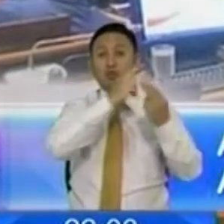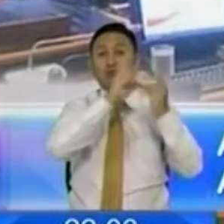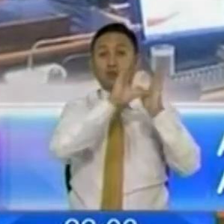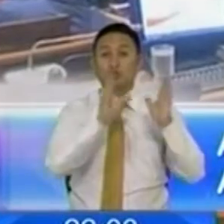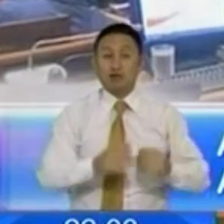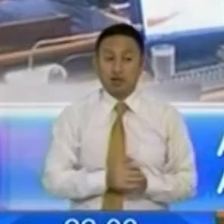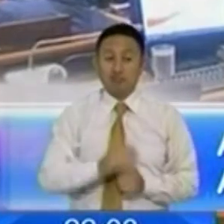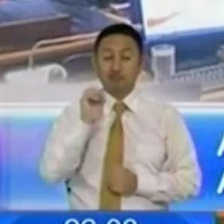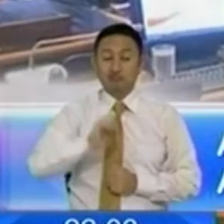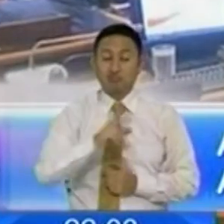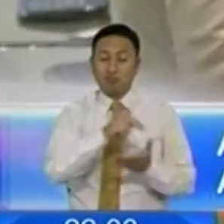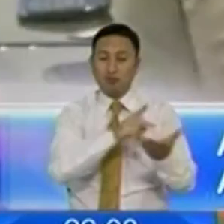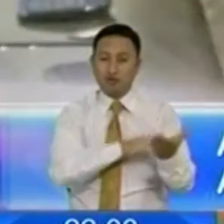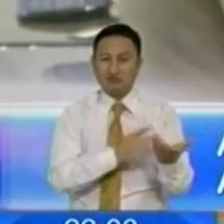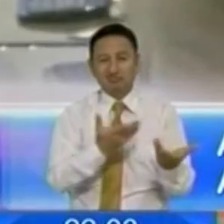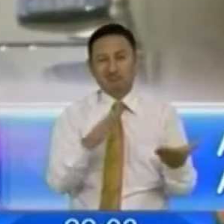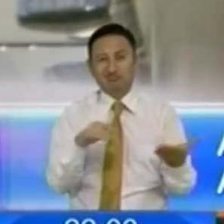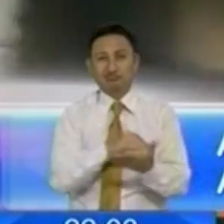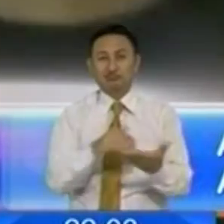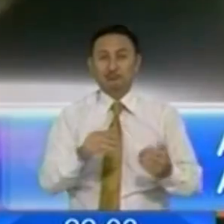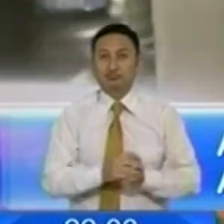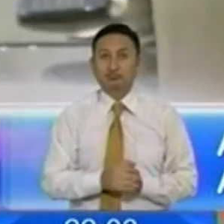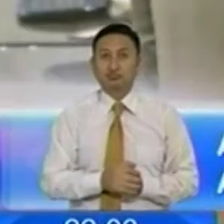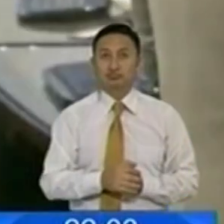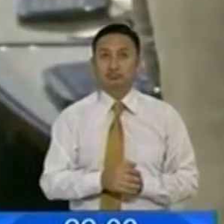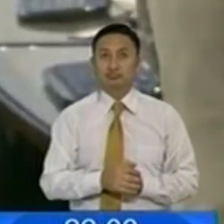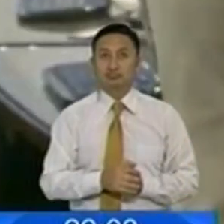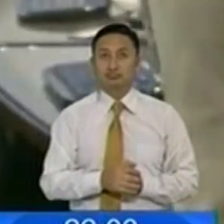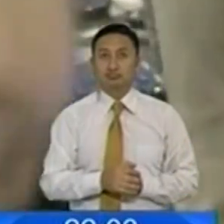se cuestionó el proyecto. Termina siendo